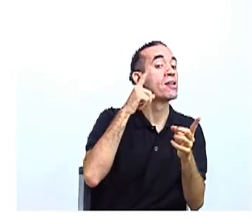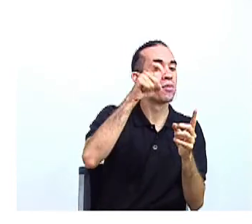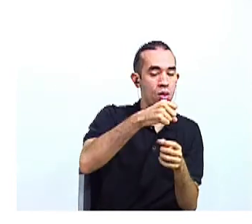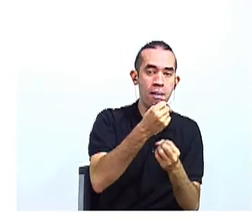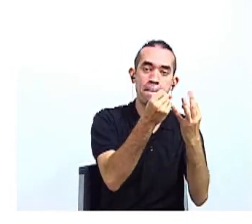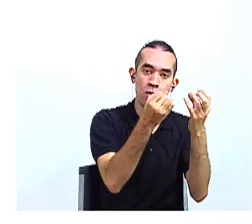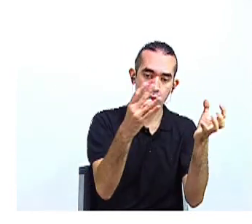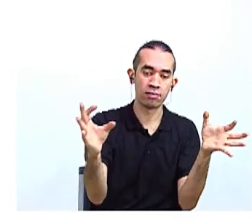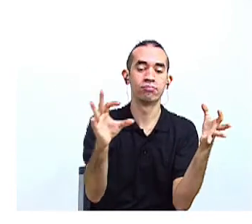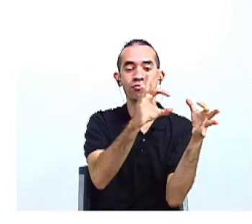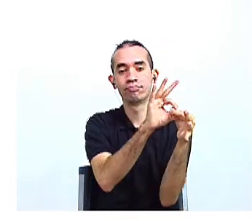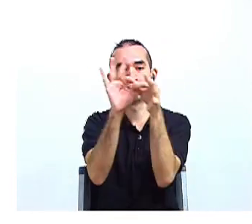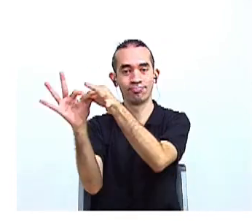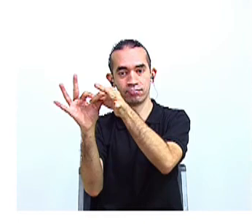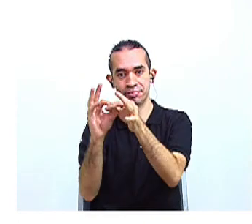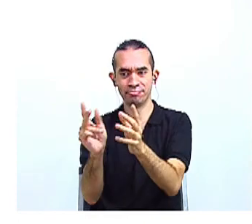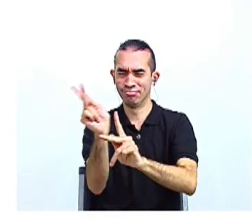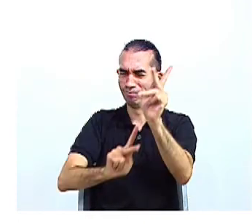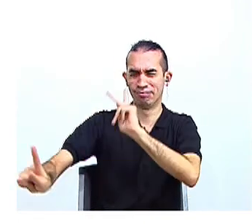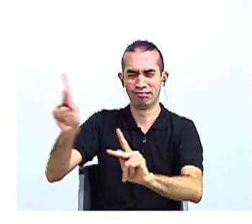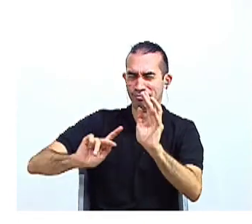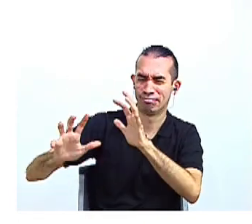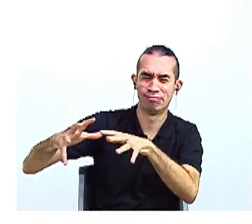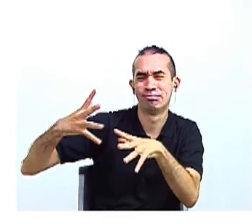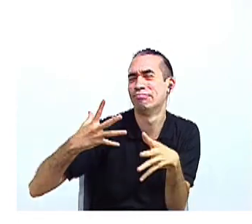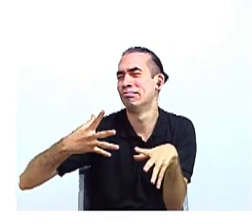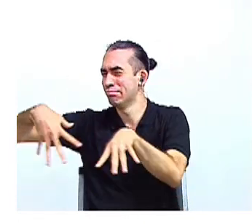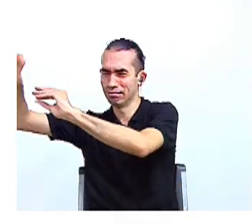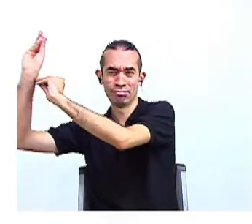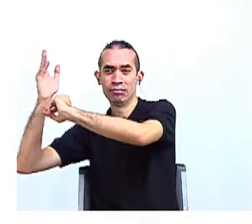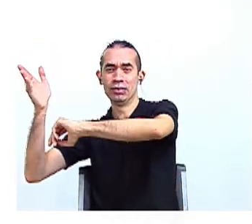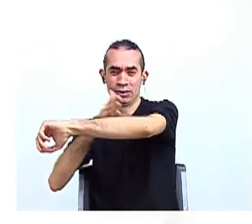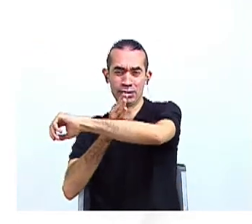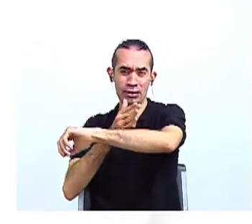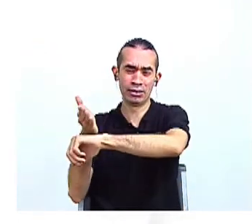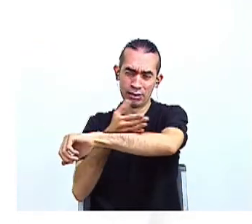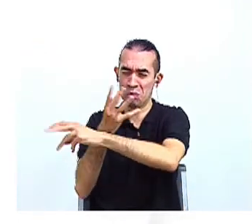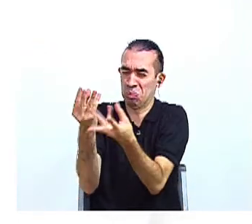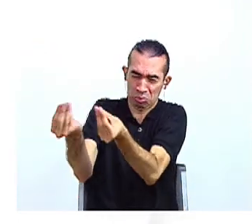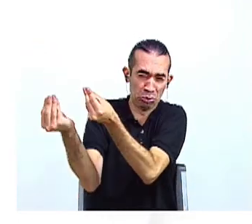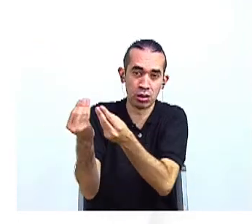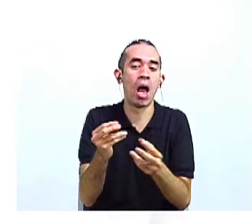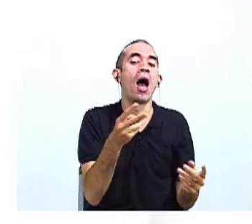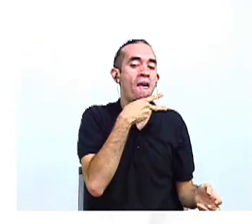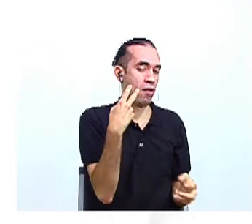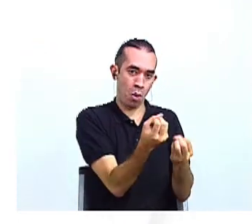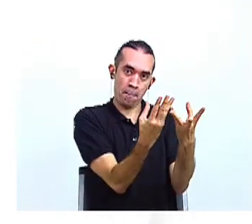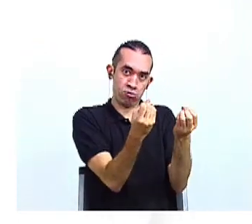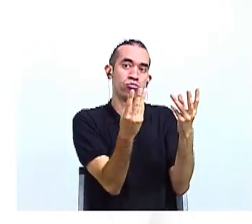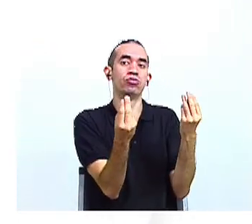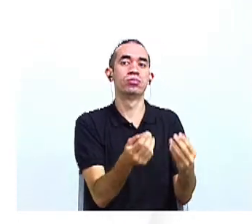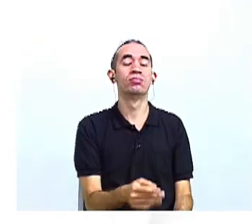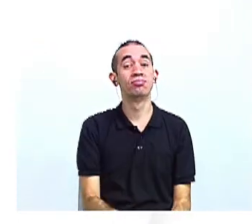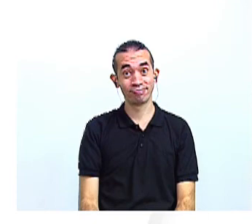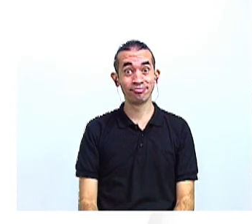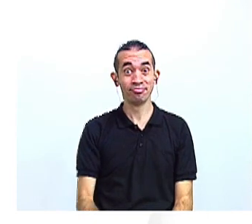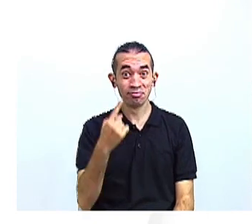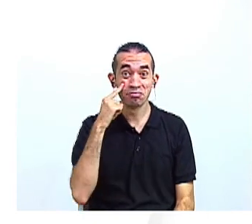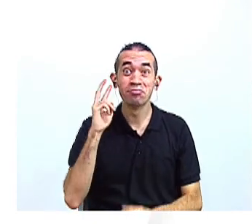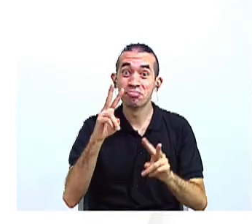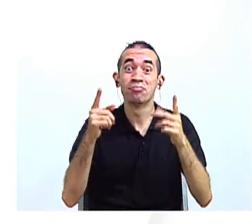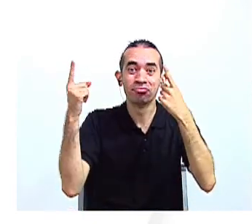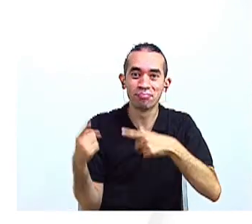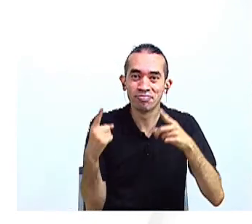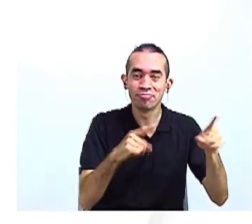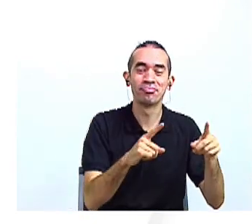en plural. Multitud de personas se retiraron antes. Muy bien, hemos hecho un recorrido, jóvenes, por distintos